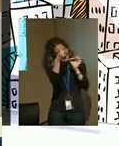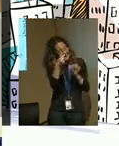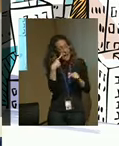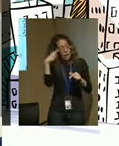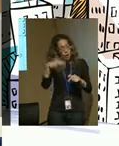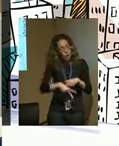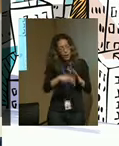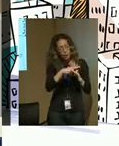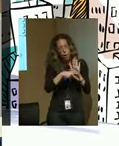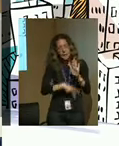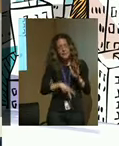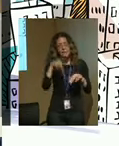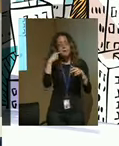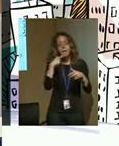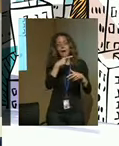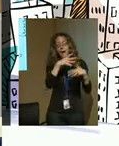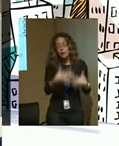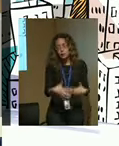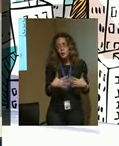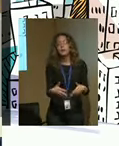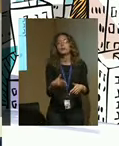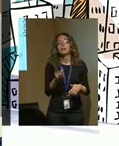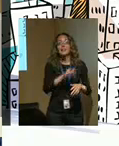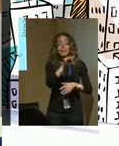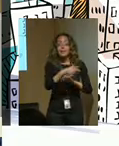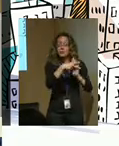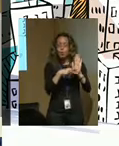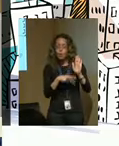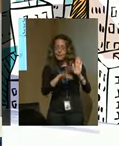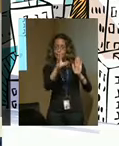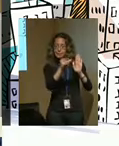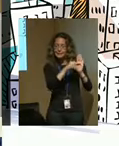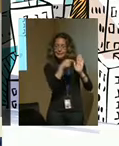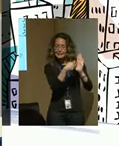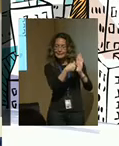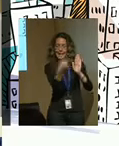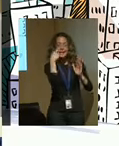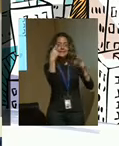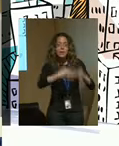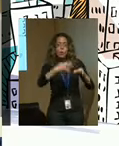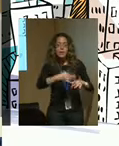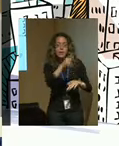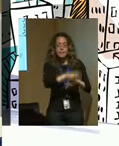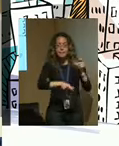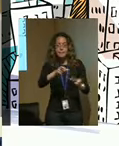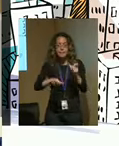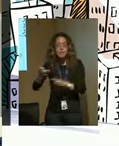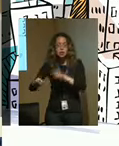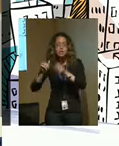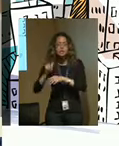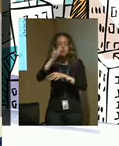normativa actual por la cual se rige la seguridad de las personas que viajan en vuelos